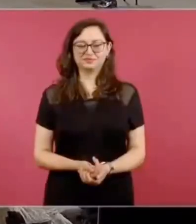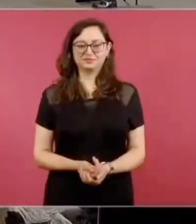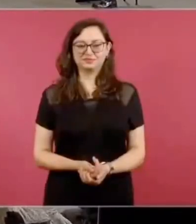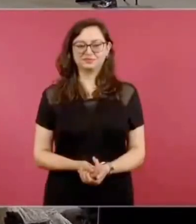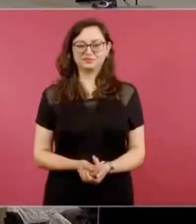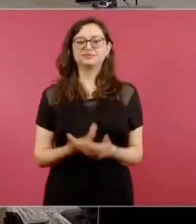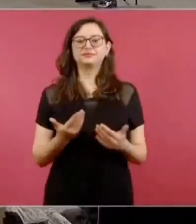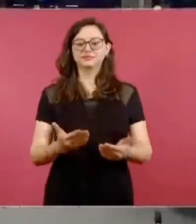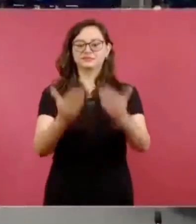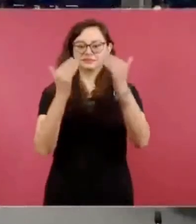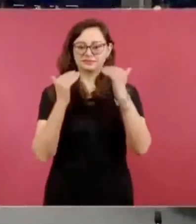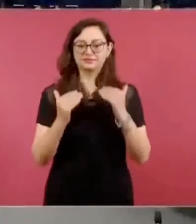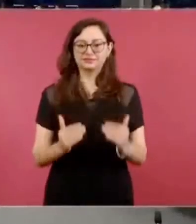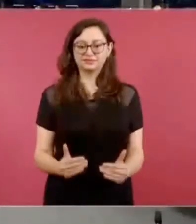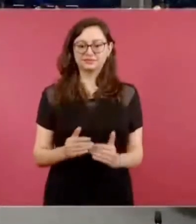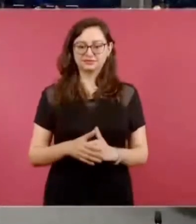Hablar